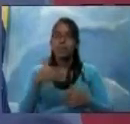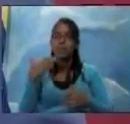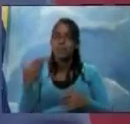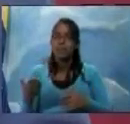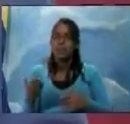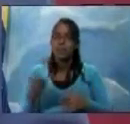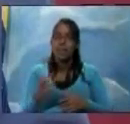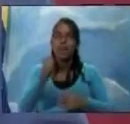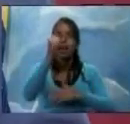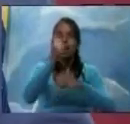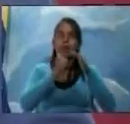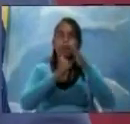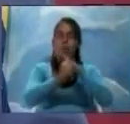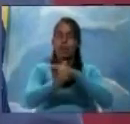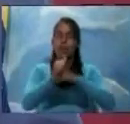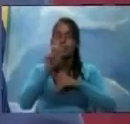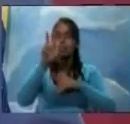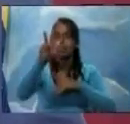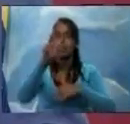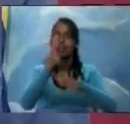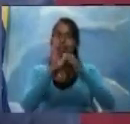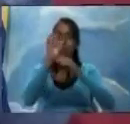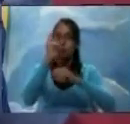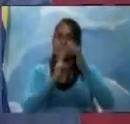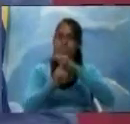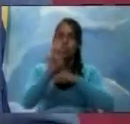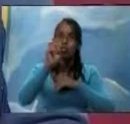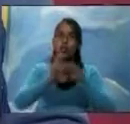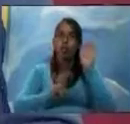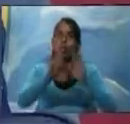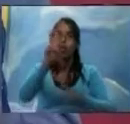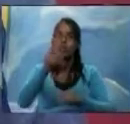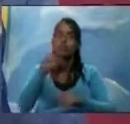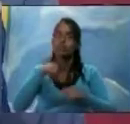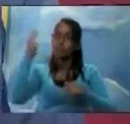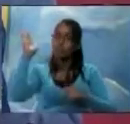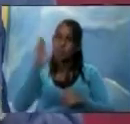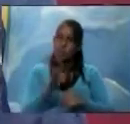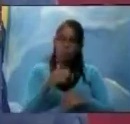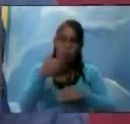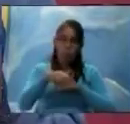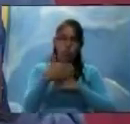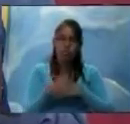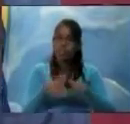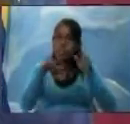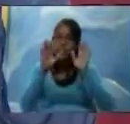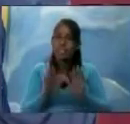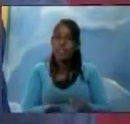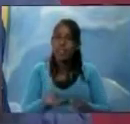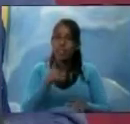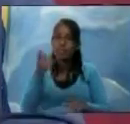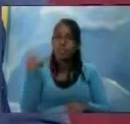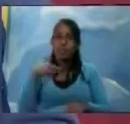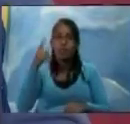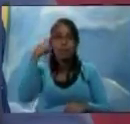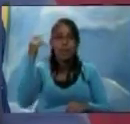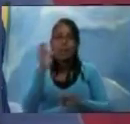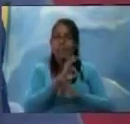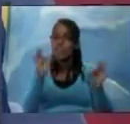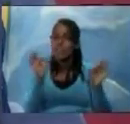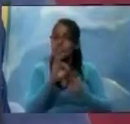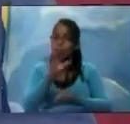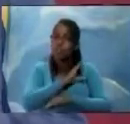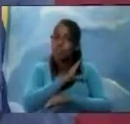en Apocalipsis 3:11, he aquí yo vengo pronto, retén lo que tienes para que ninguno tome